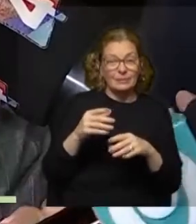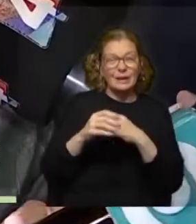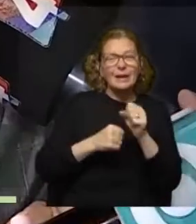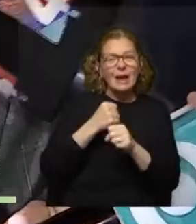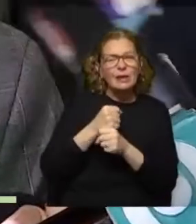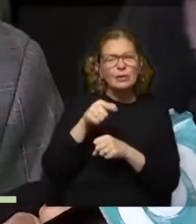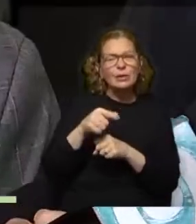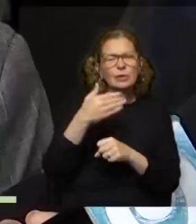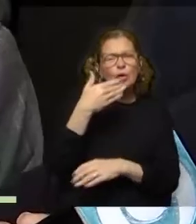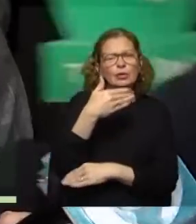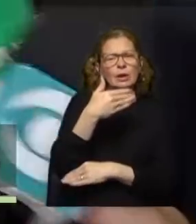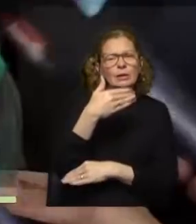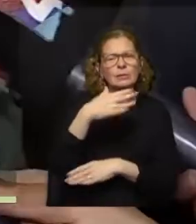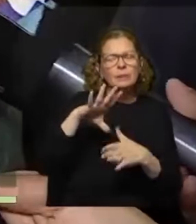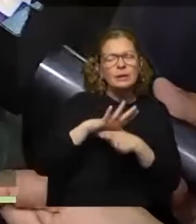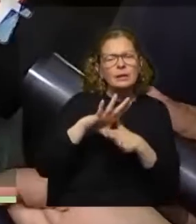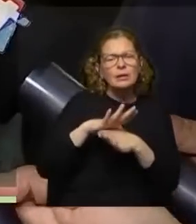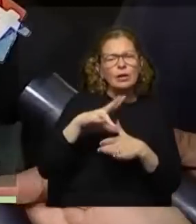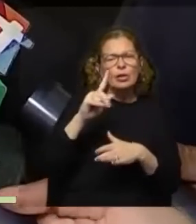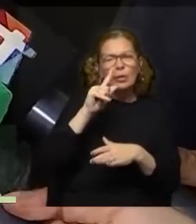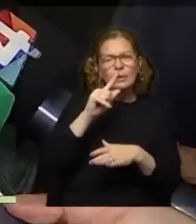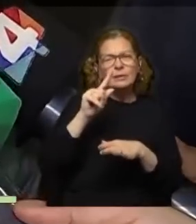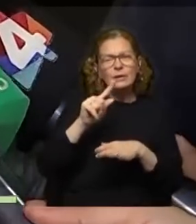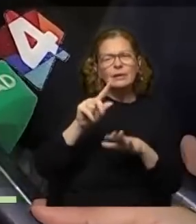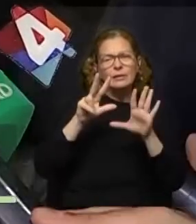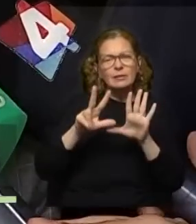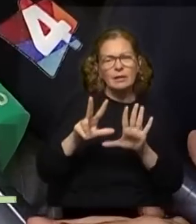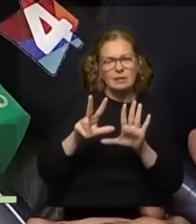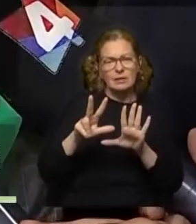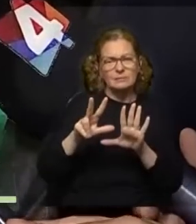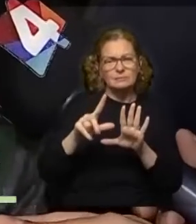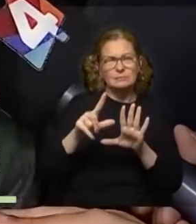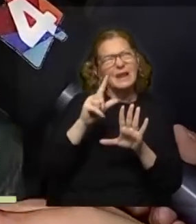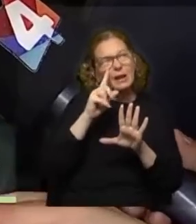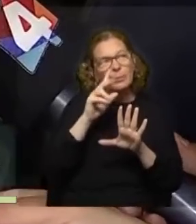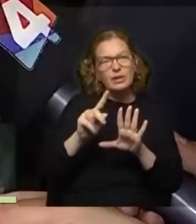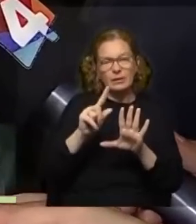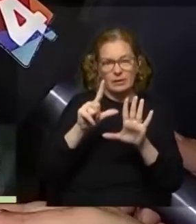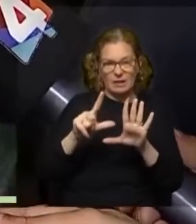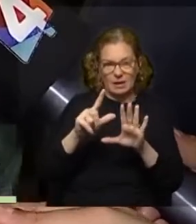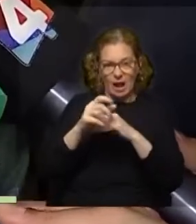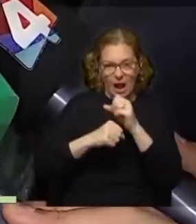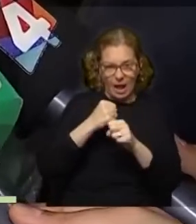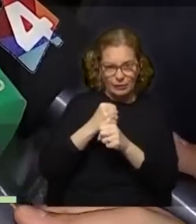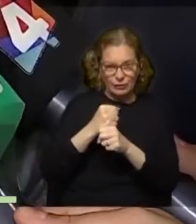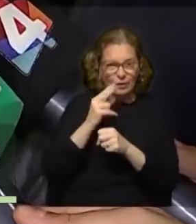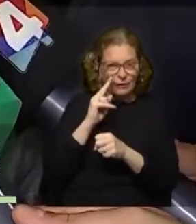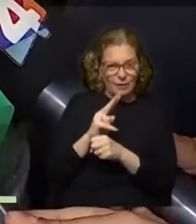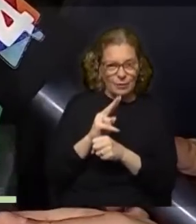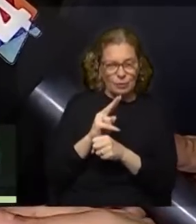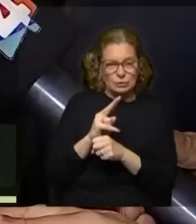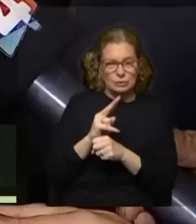año se utilizaba este hotel para para 2017 Este es el año que encontramos una